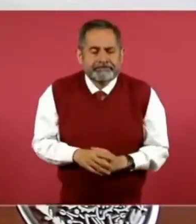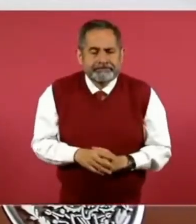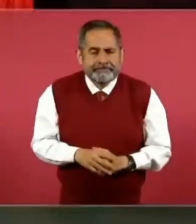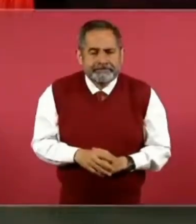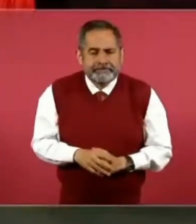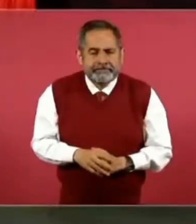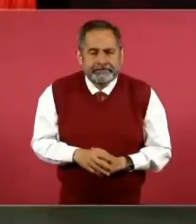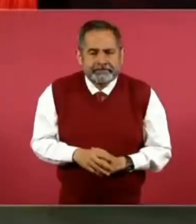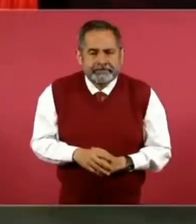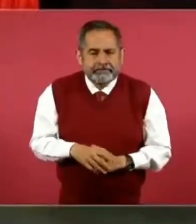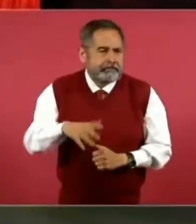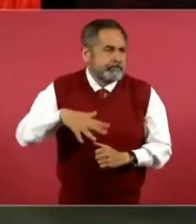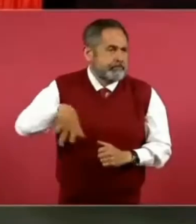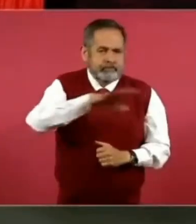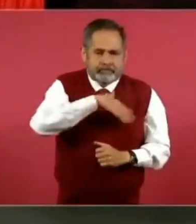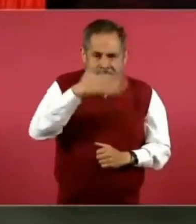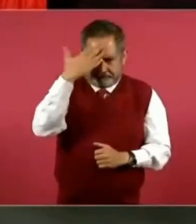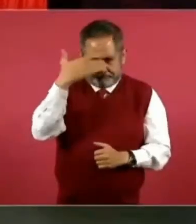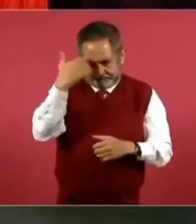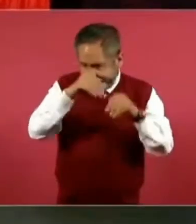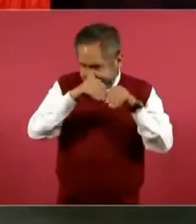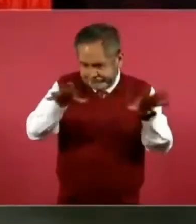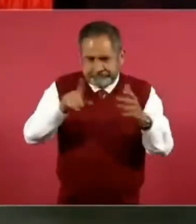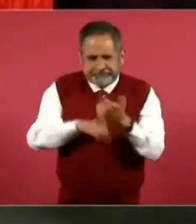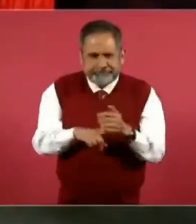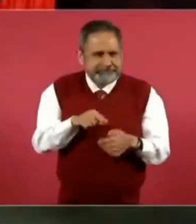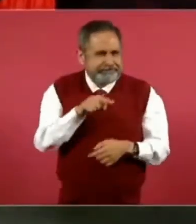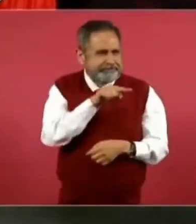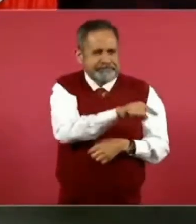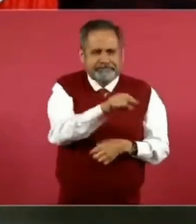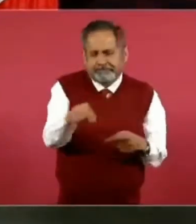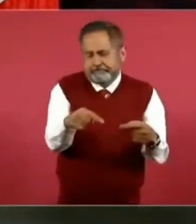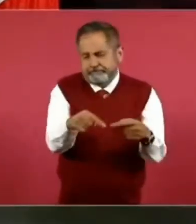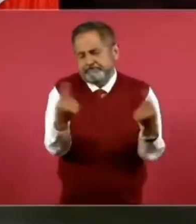y es de dominio público, una diferencia